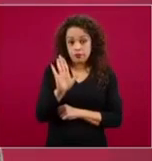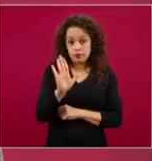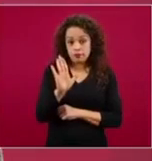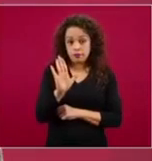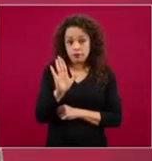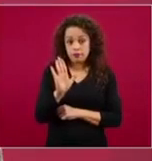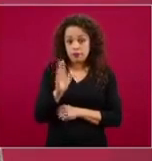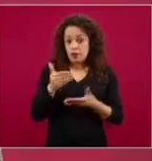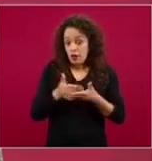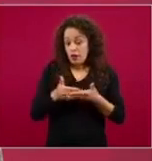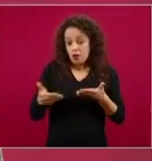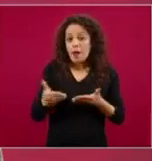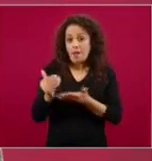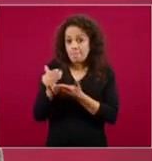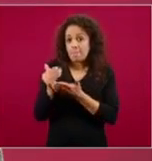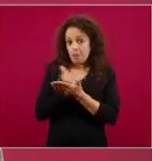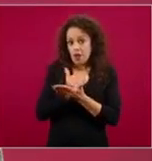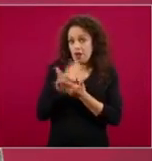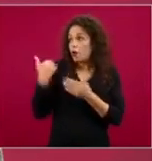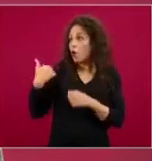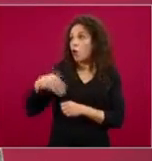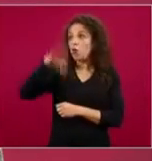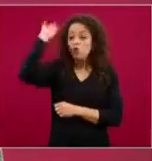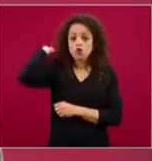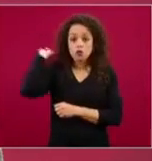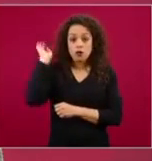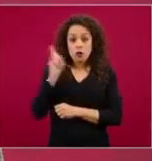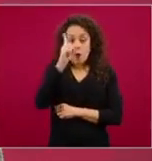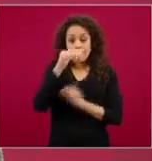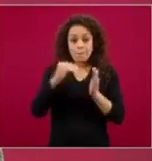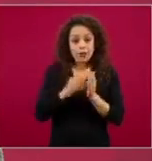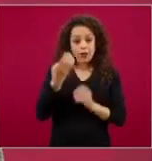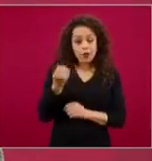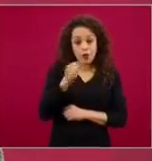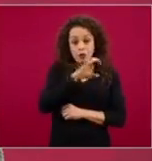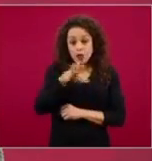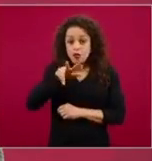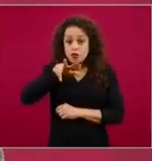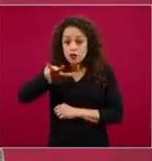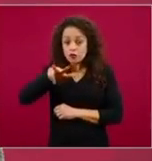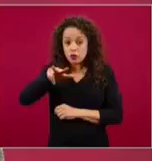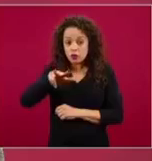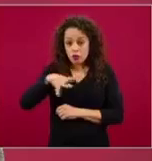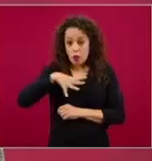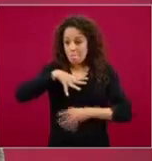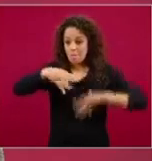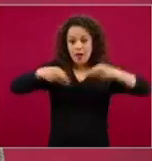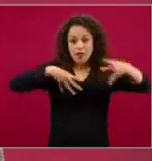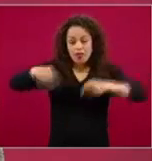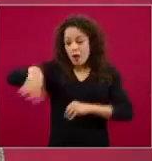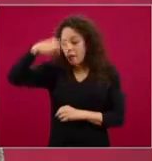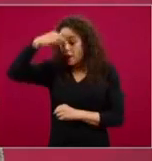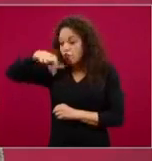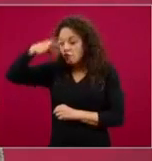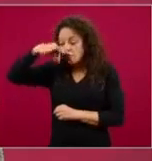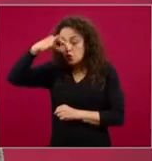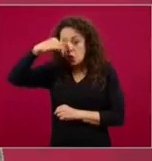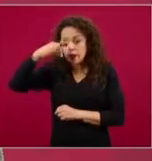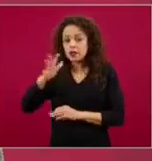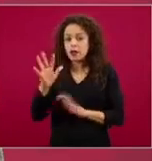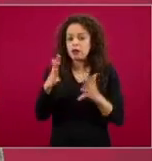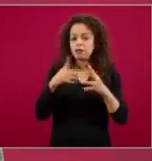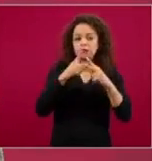de hecho. En la pandemia de influenza de 1918 se ha estimado que